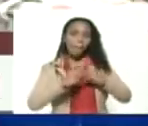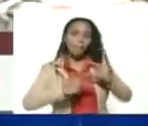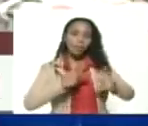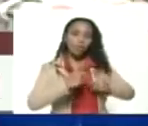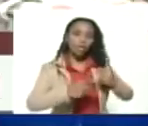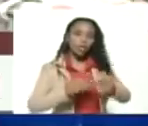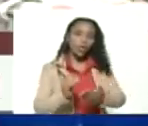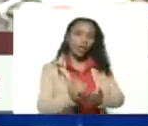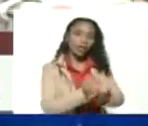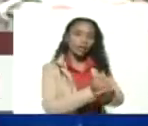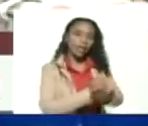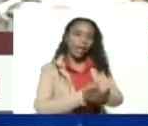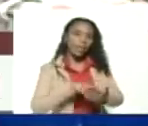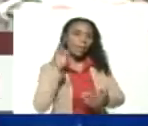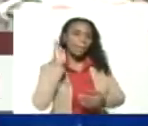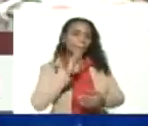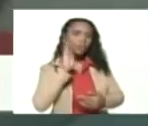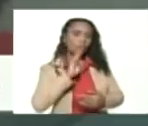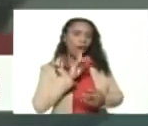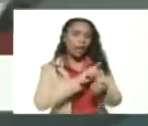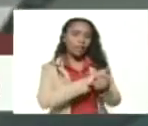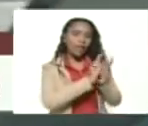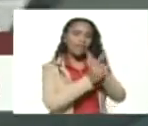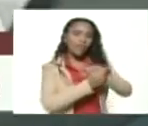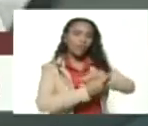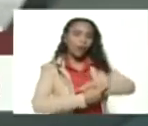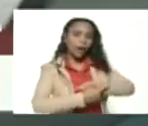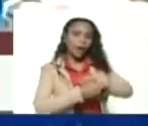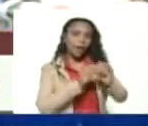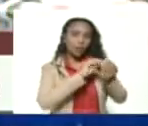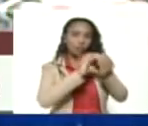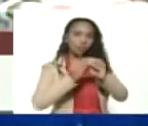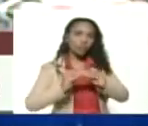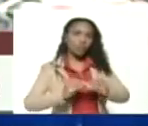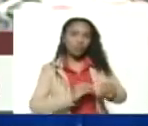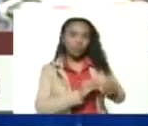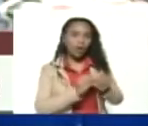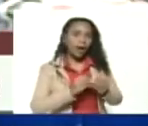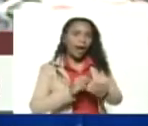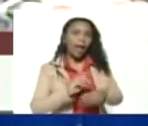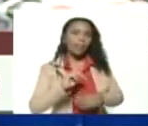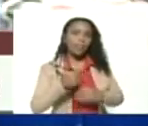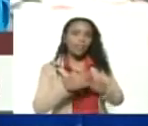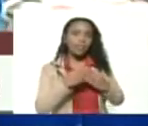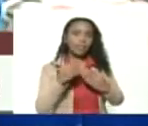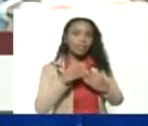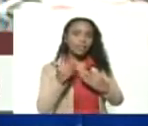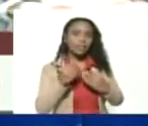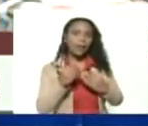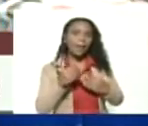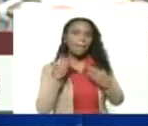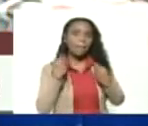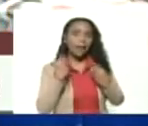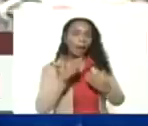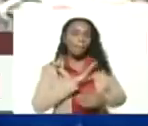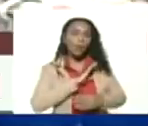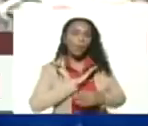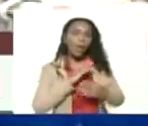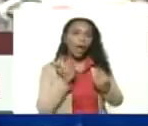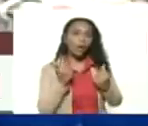todo el proceso de reciclaje de chatarra y convertirla y reconvertirla en divisas, en recursos para la propia